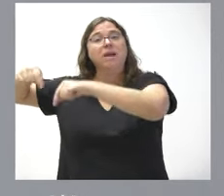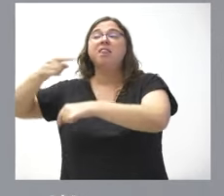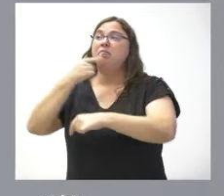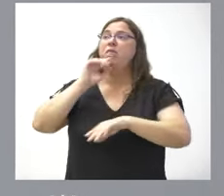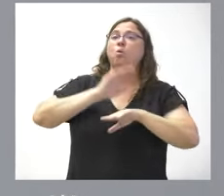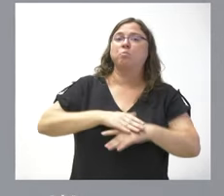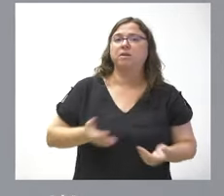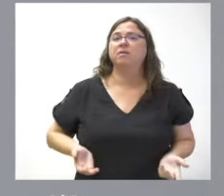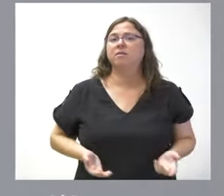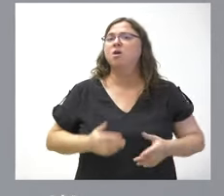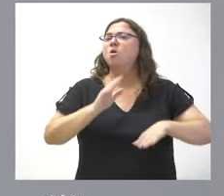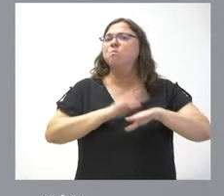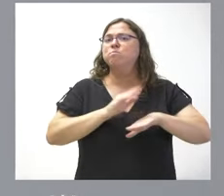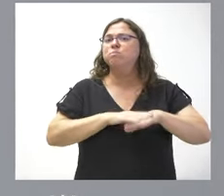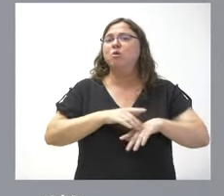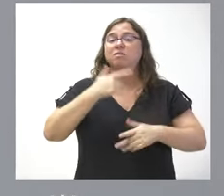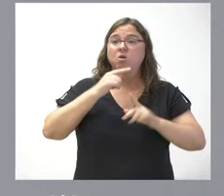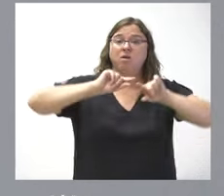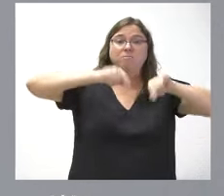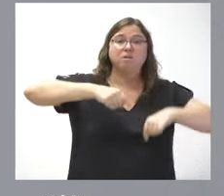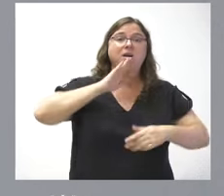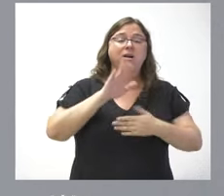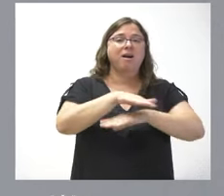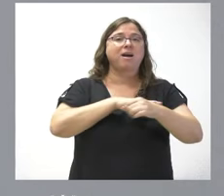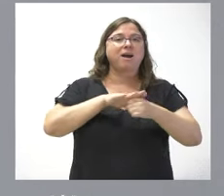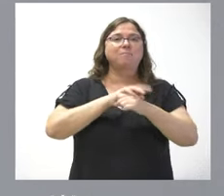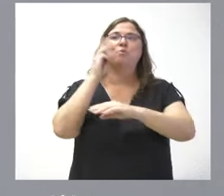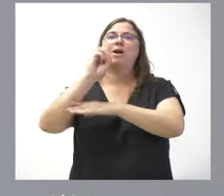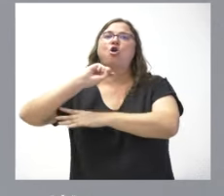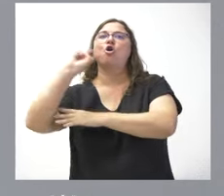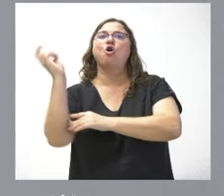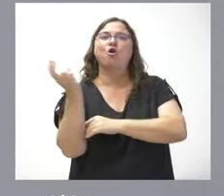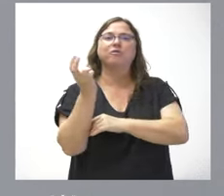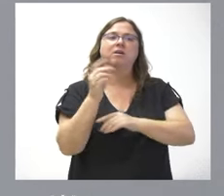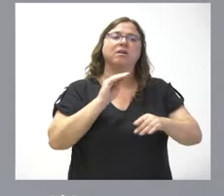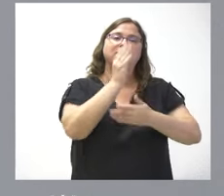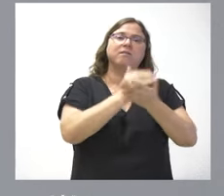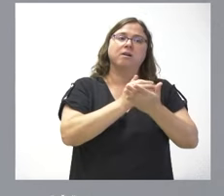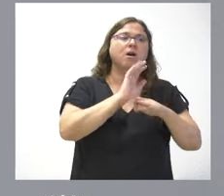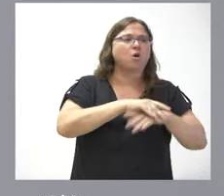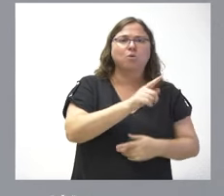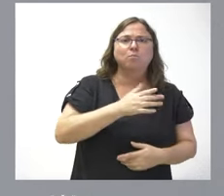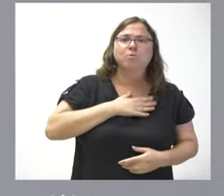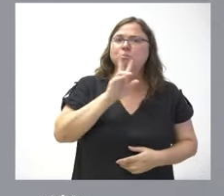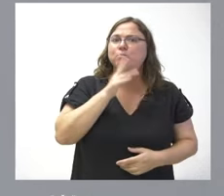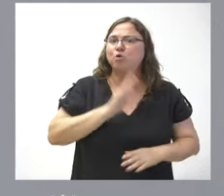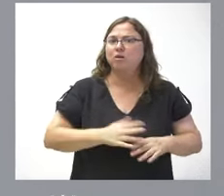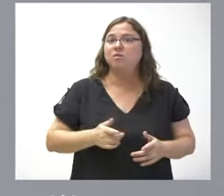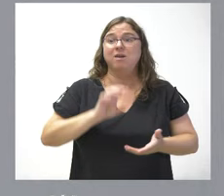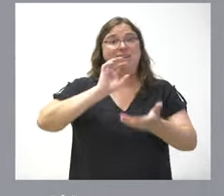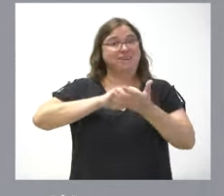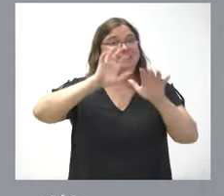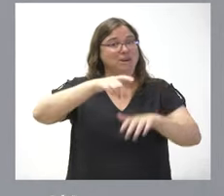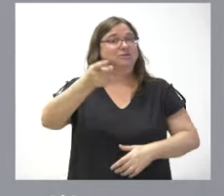cumplir Por qué los acuerdos que se han firmado en el ámbito de los parlamentos de otras comunidades autónomas en materia de fin autonómica el gobierno no los hace propios porque también en Castilla y